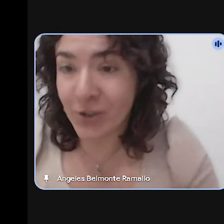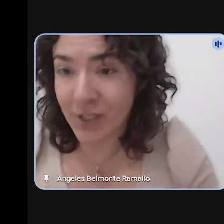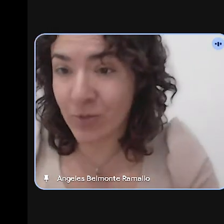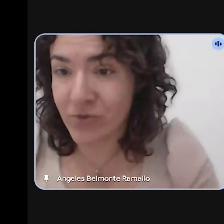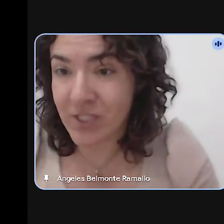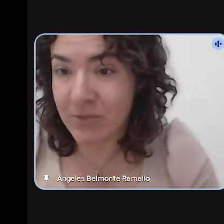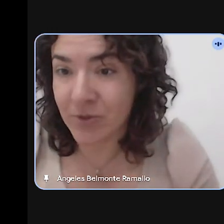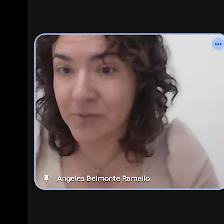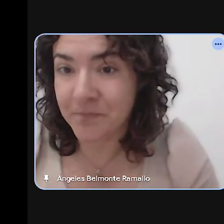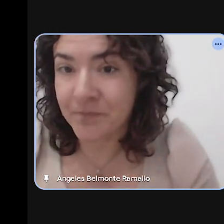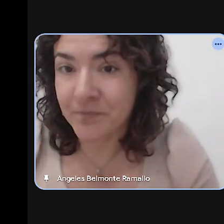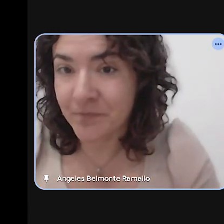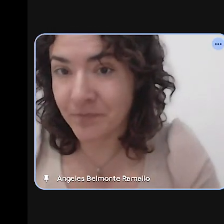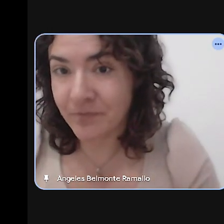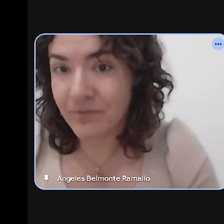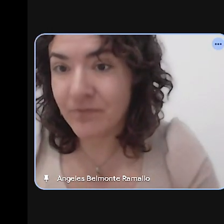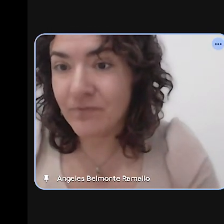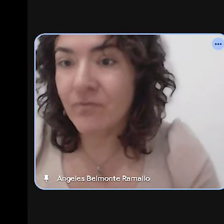los géneros discursivos,